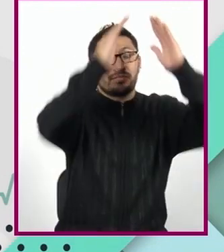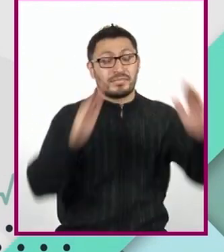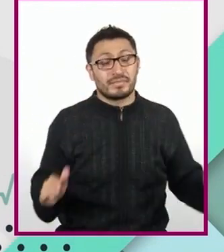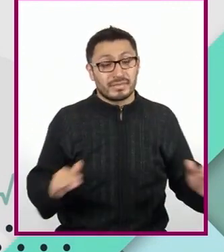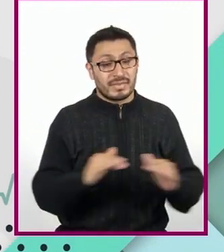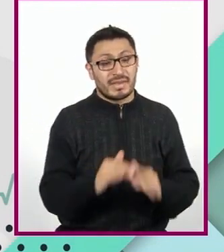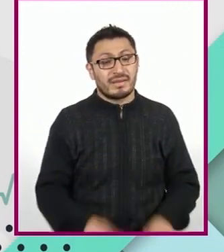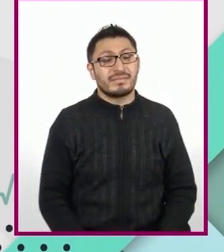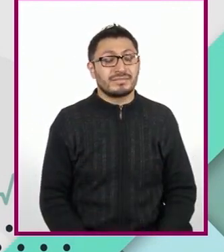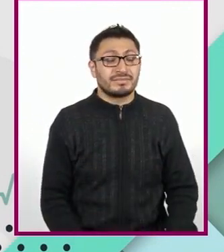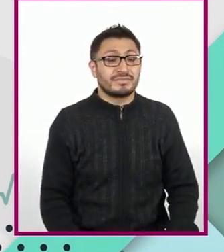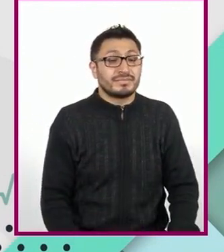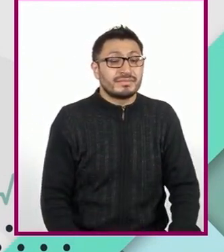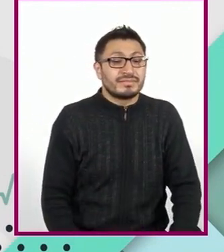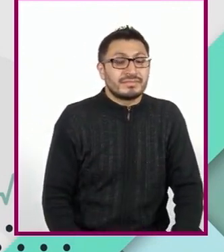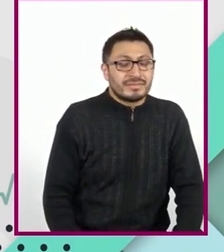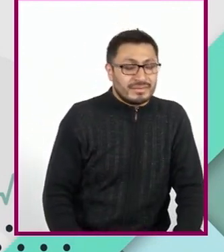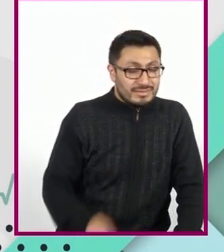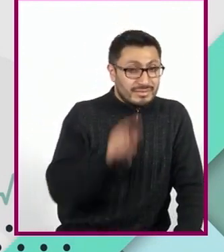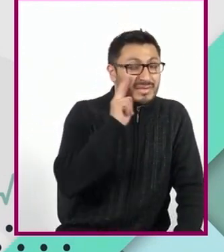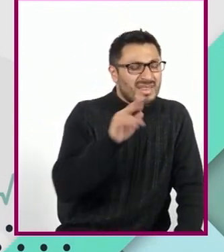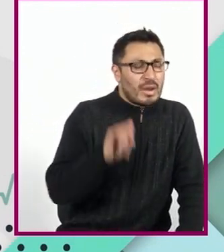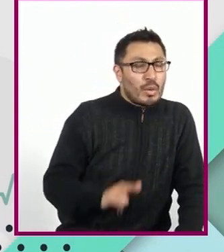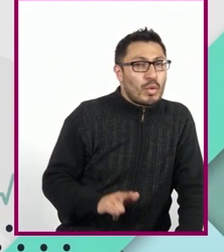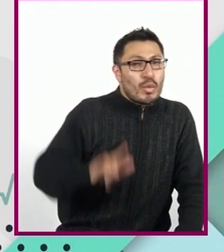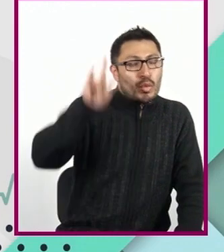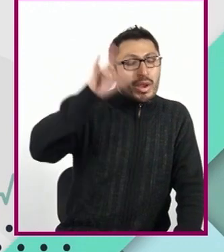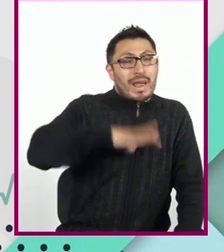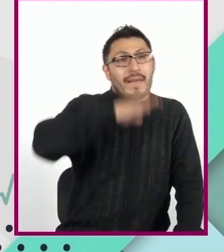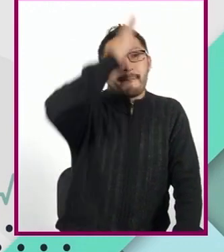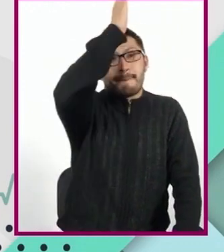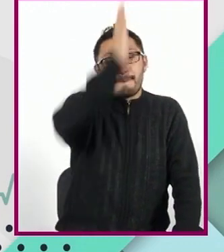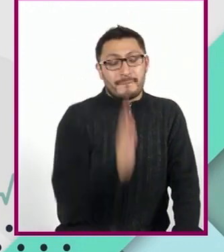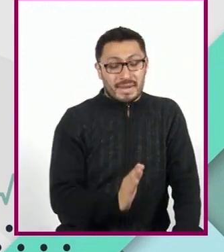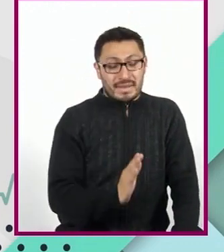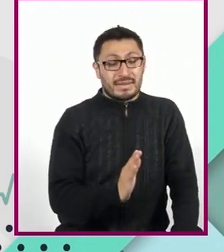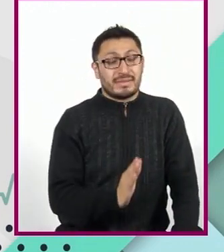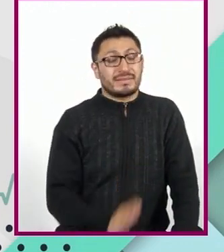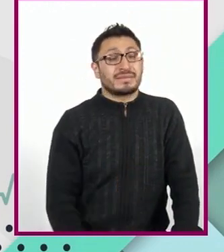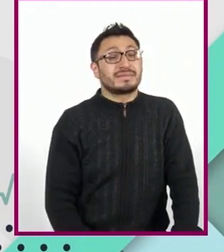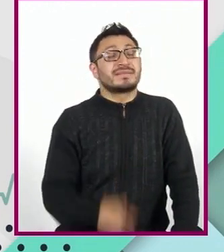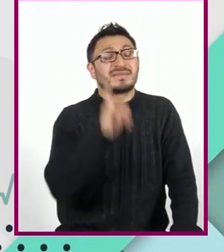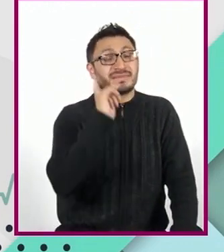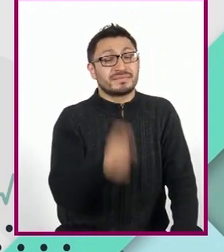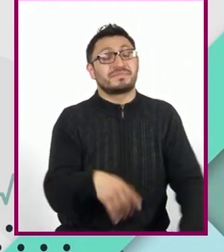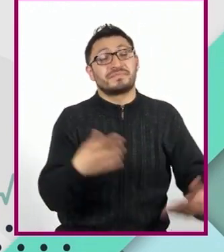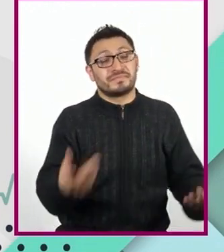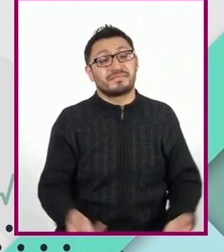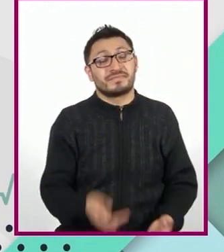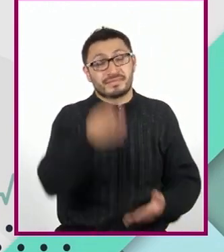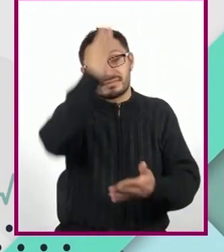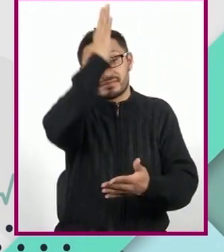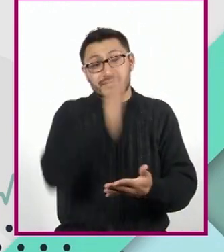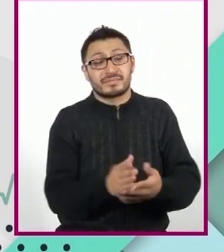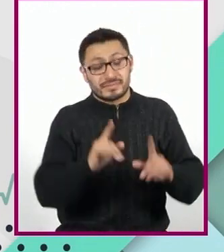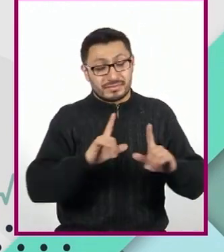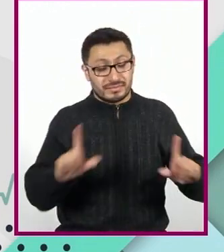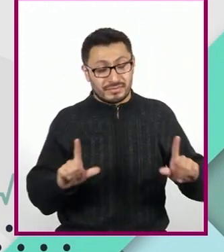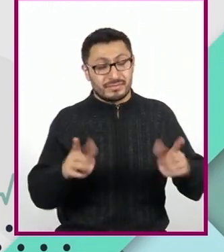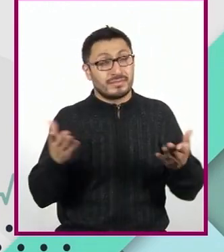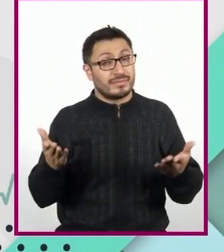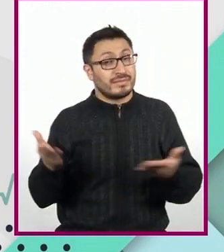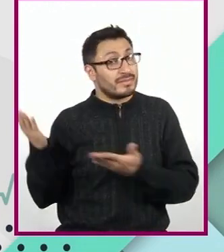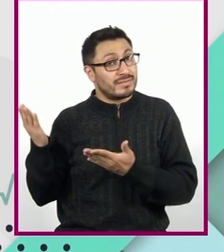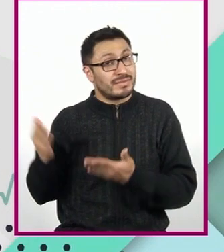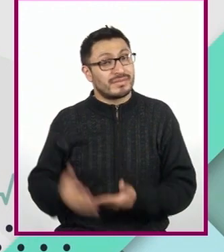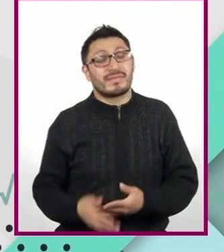isósceles? Podemos ver que la altura divide el triángulo isósceles a la mitad. Es decir, queda un triángulo de esta manera. Y las